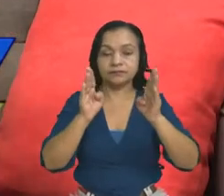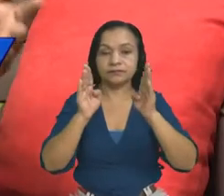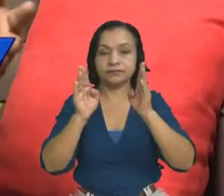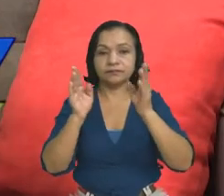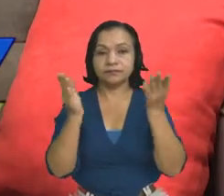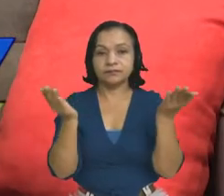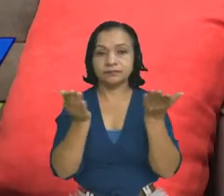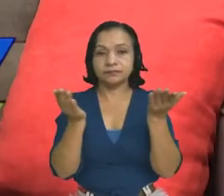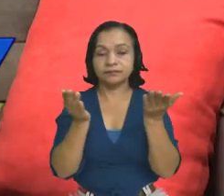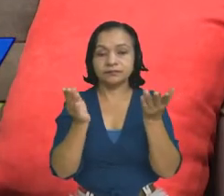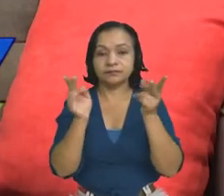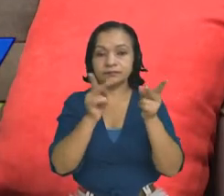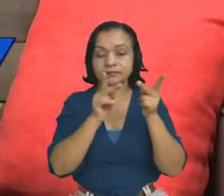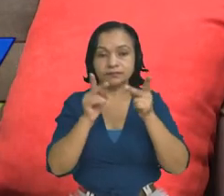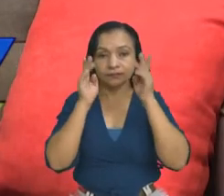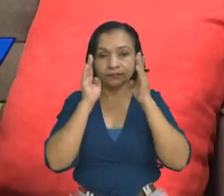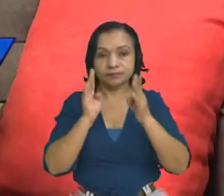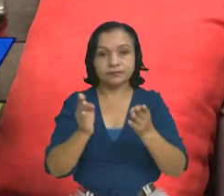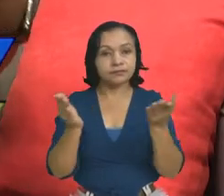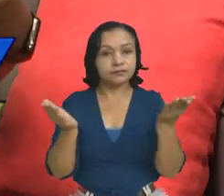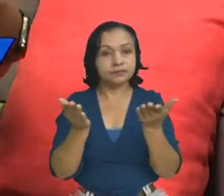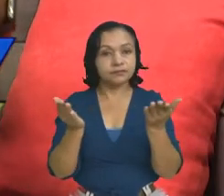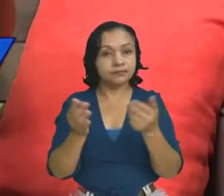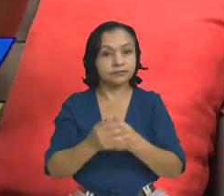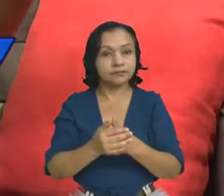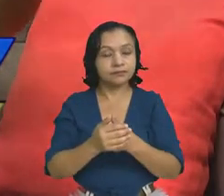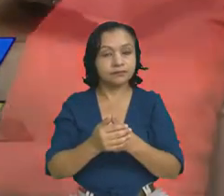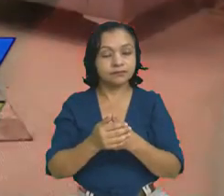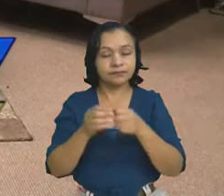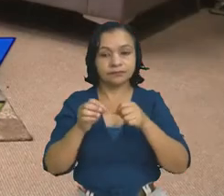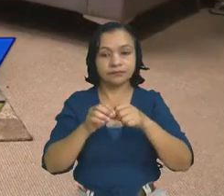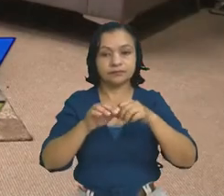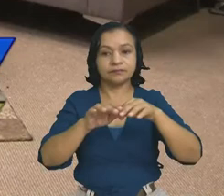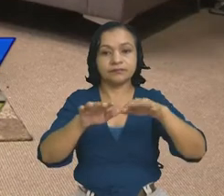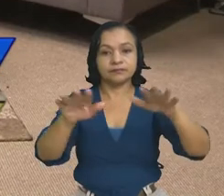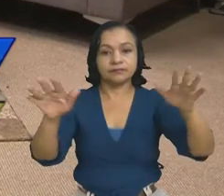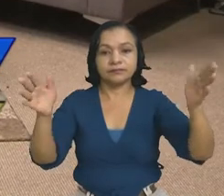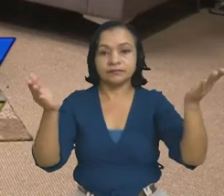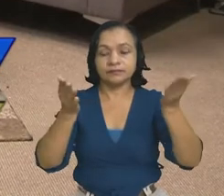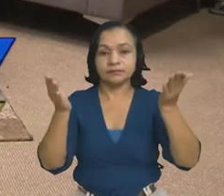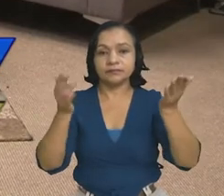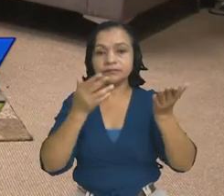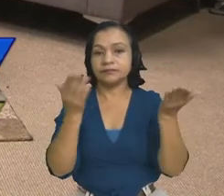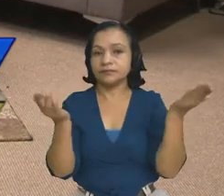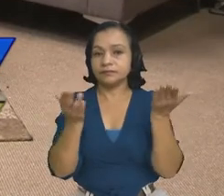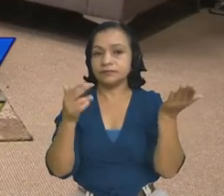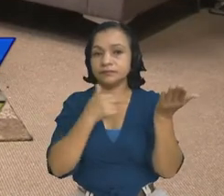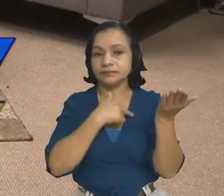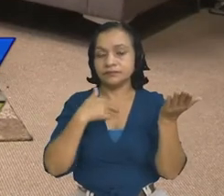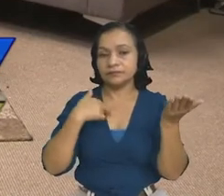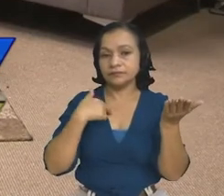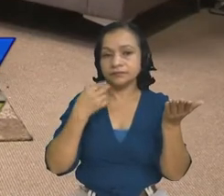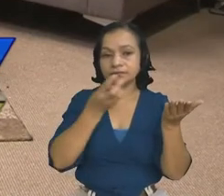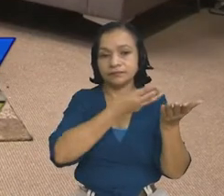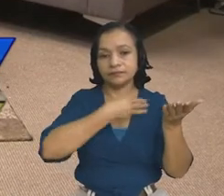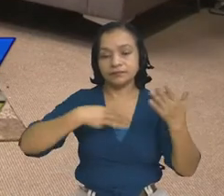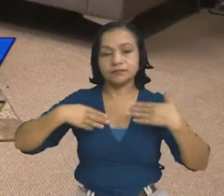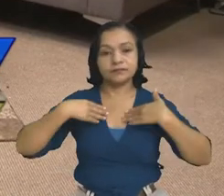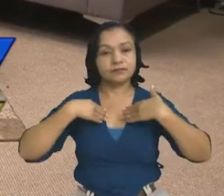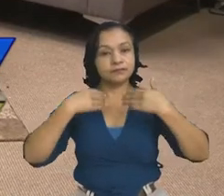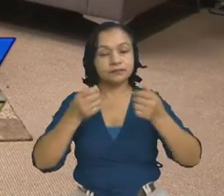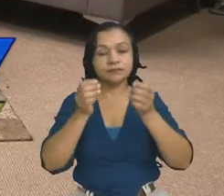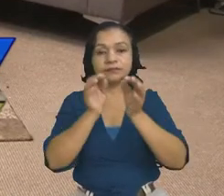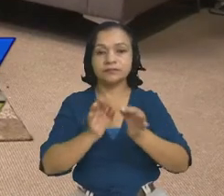personas que van a prestar servicio ahí, sino que también va a irradiar, ¿no? Va a ser un centro de capacitación. ¿Cómo se va a fortalecer nuestro Ministerio de Salud? Yo creo que